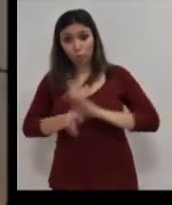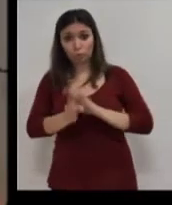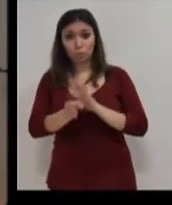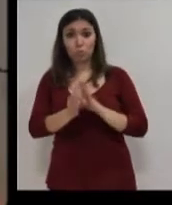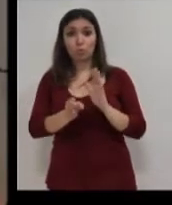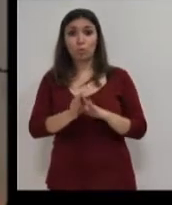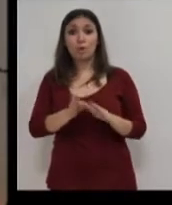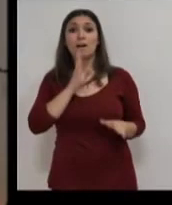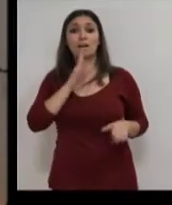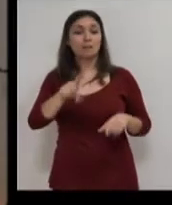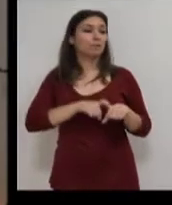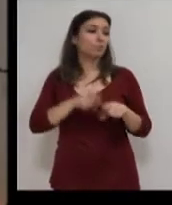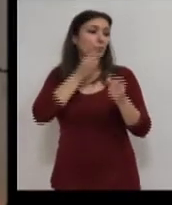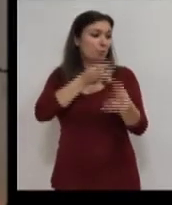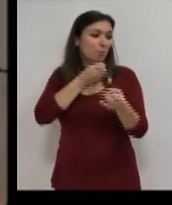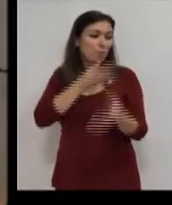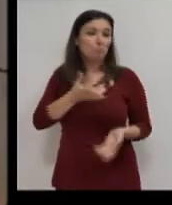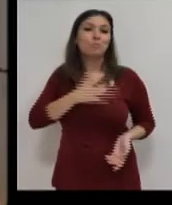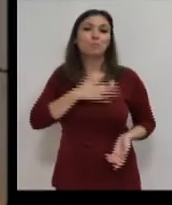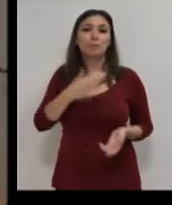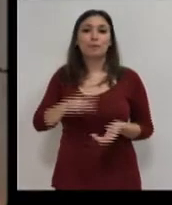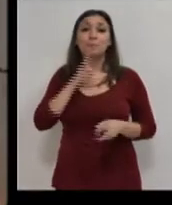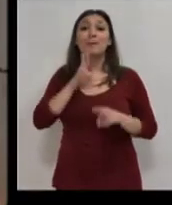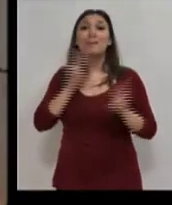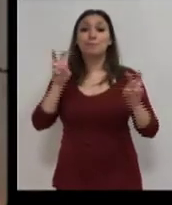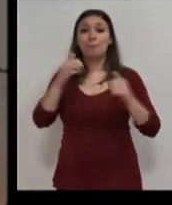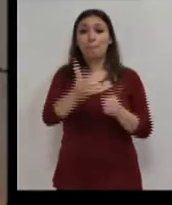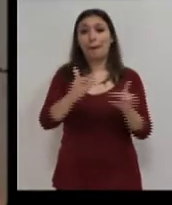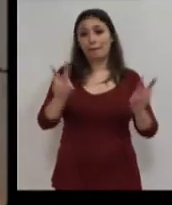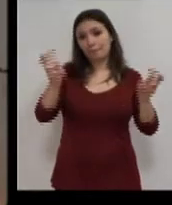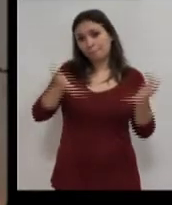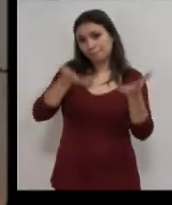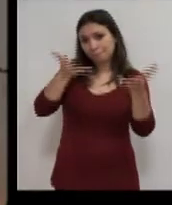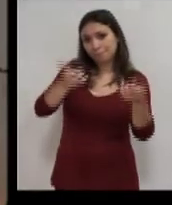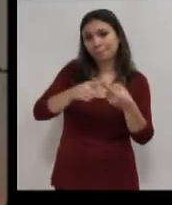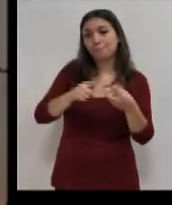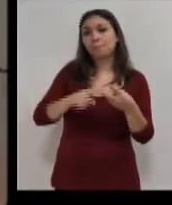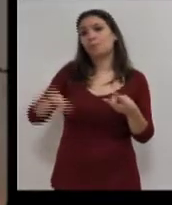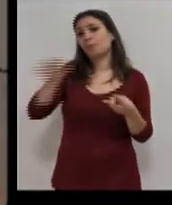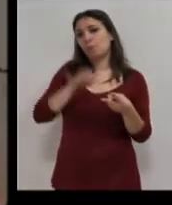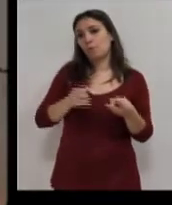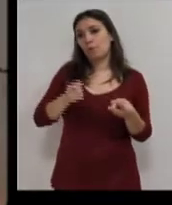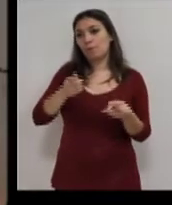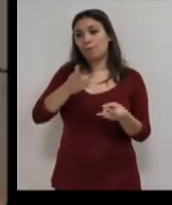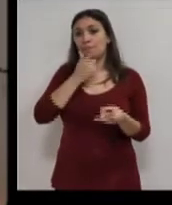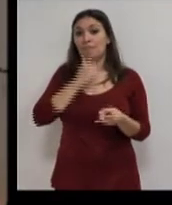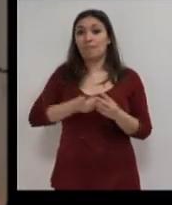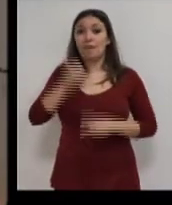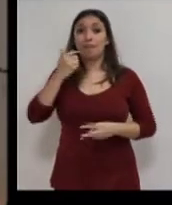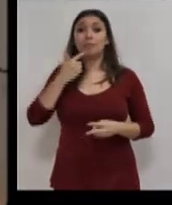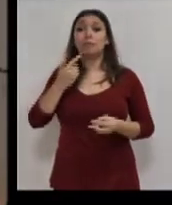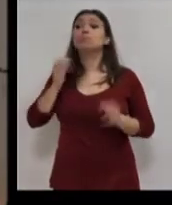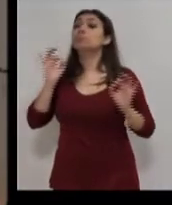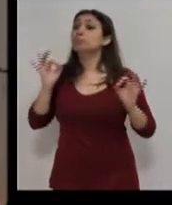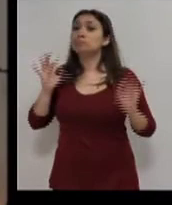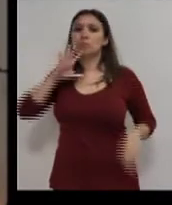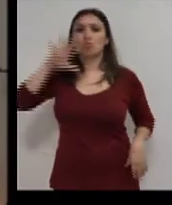y a partir de aquí viene todo lo demás. A través de este flujo de información es donde se puede paquetizar, donde se